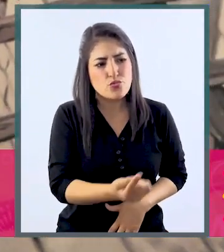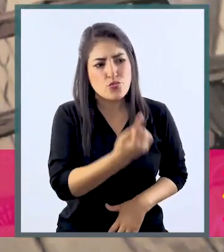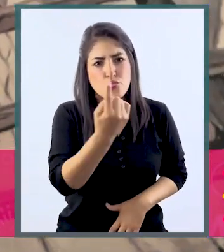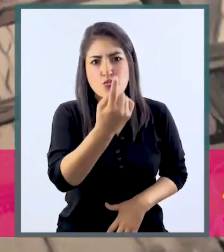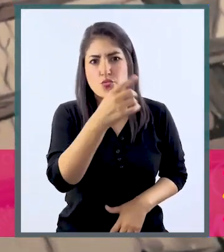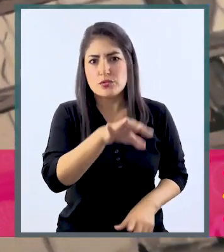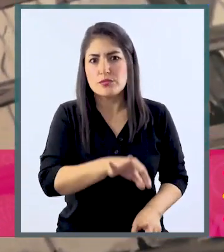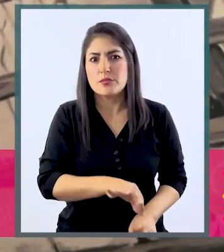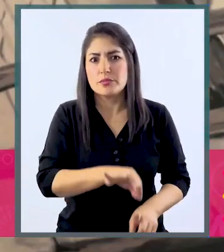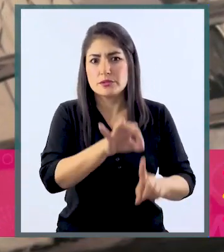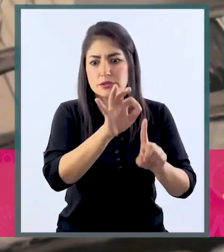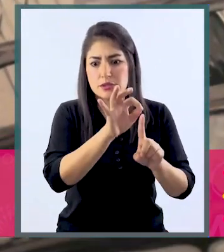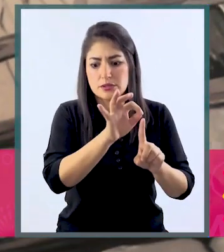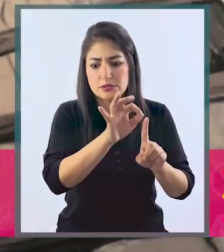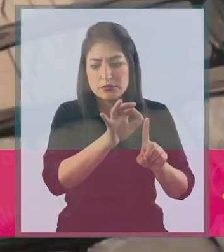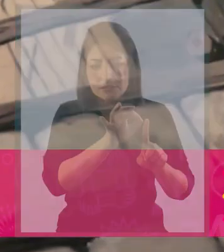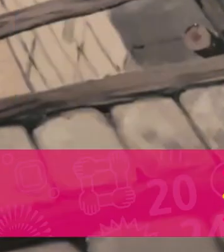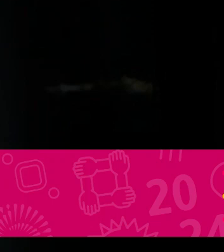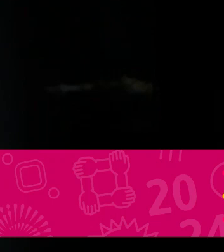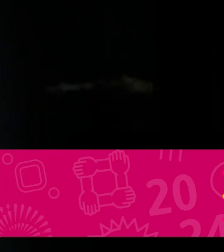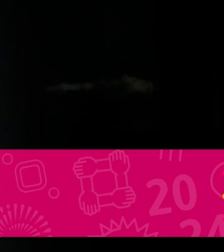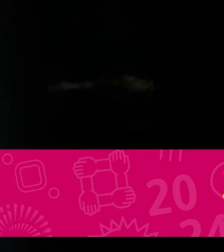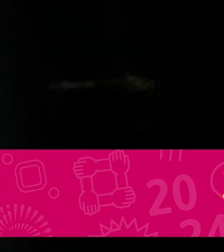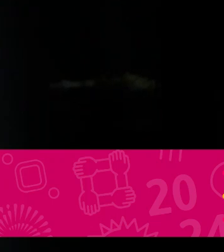una tumba de esta importancia.